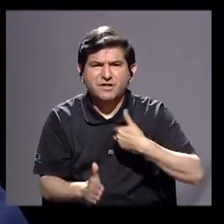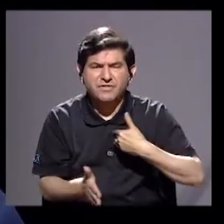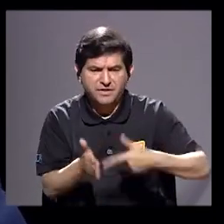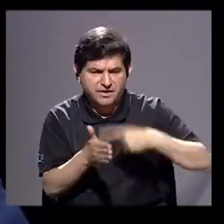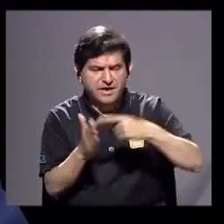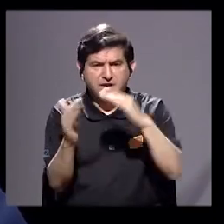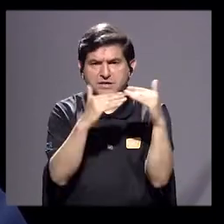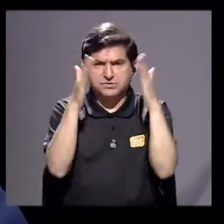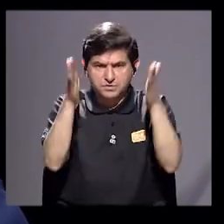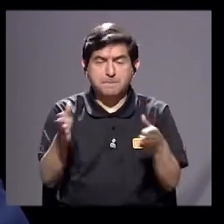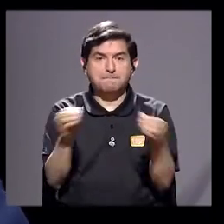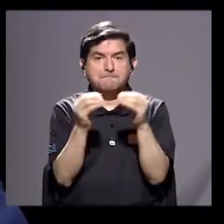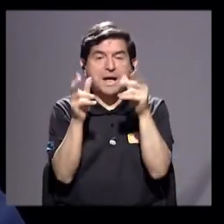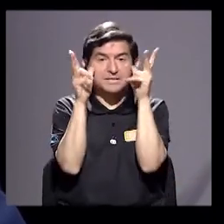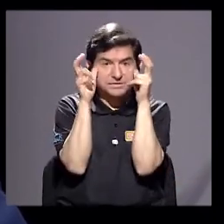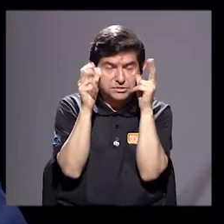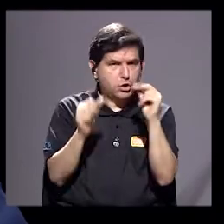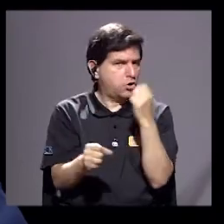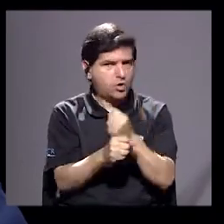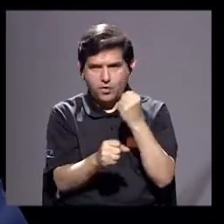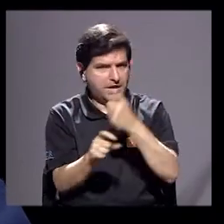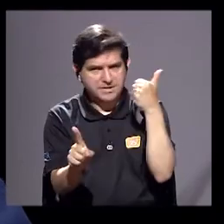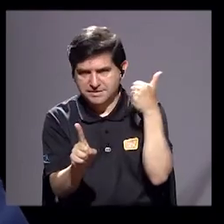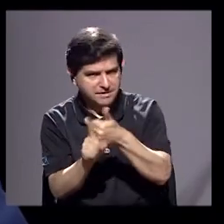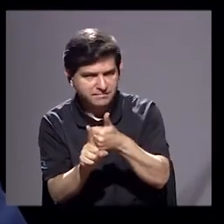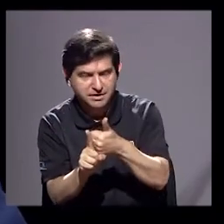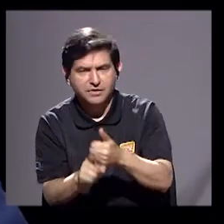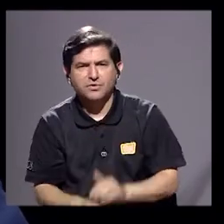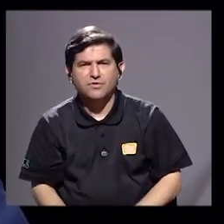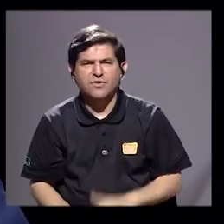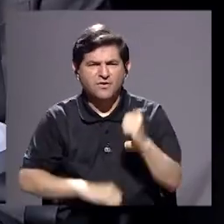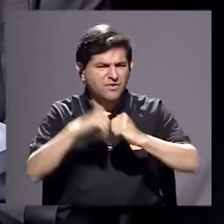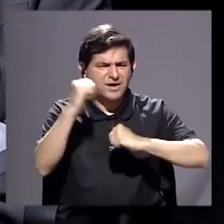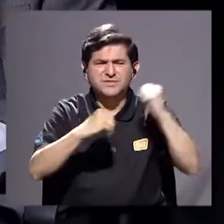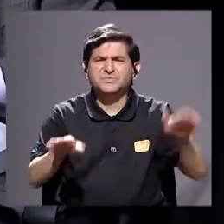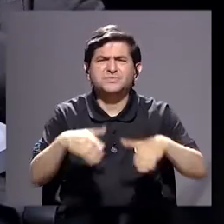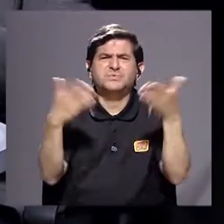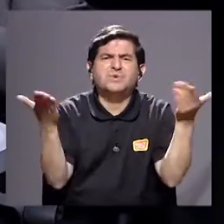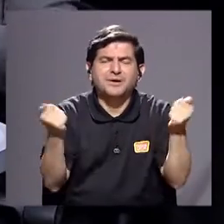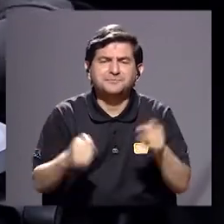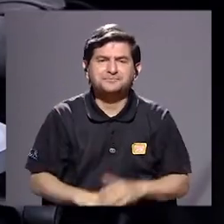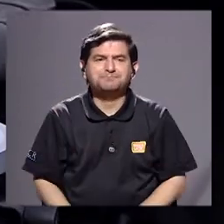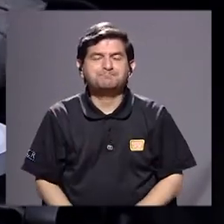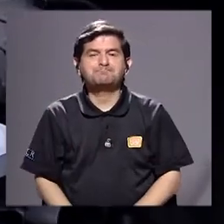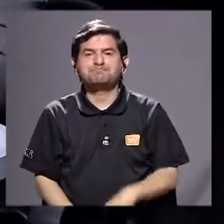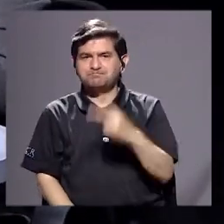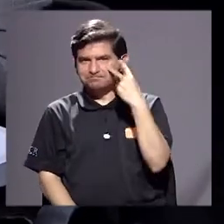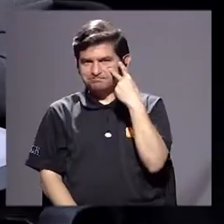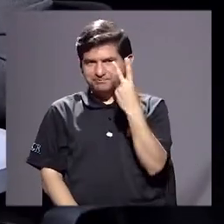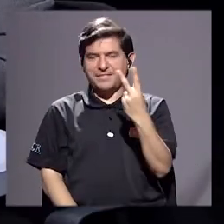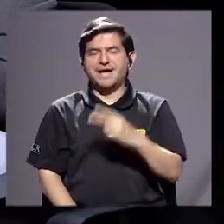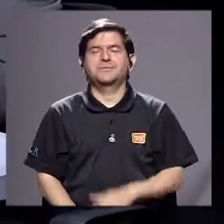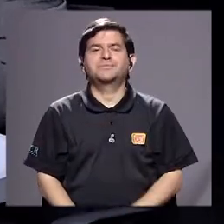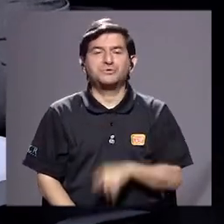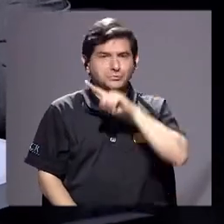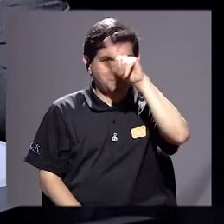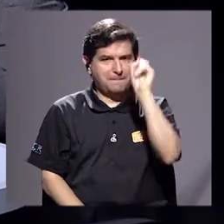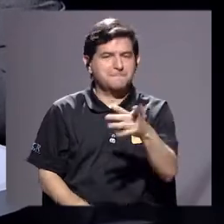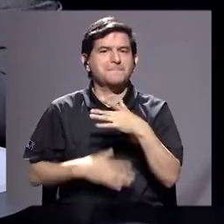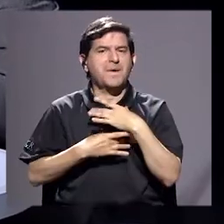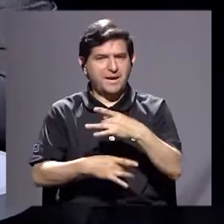la ciudadanía y más en percepción no en la labor que realizan y cómo está estructurada un álex pero vamos a ver esta es ésta es una pregunta interesante